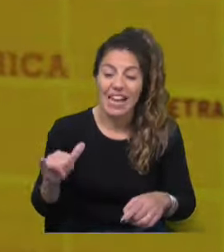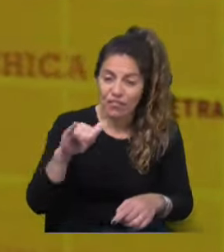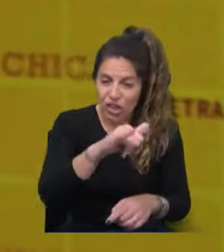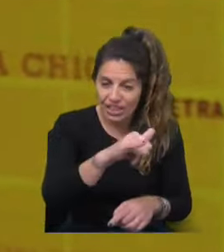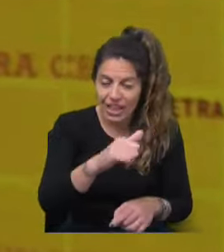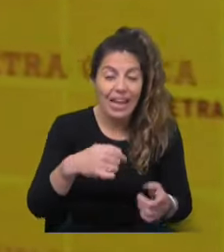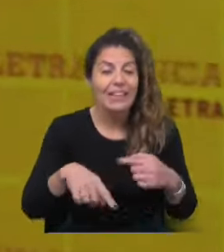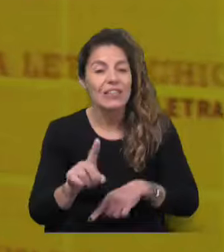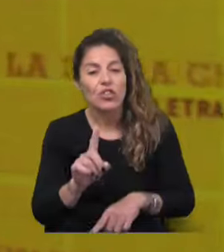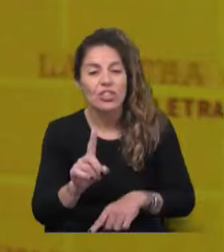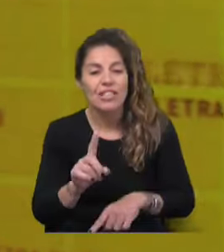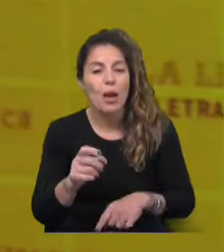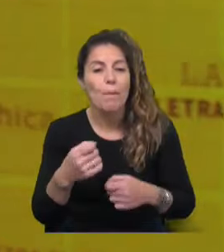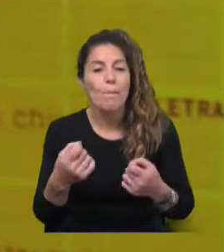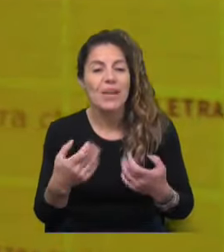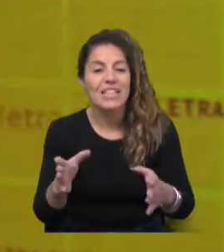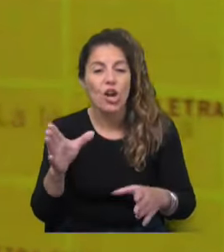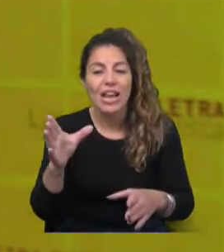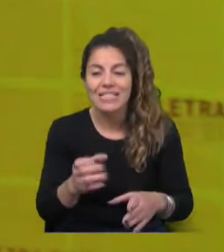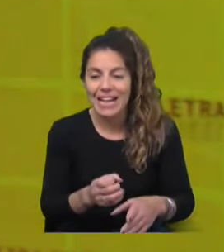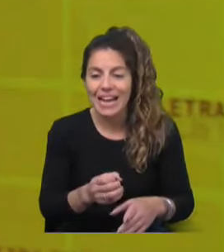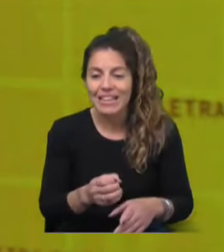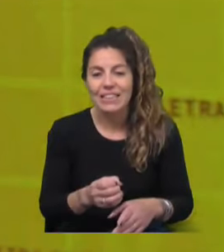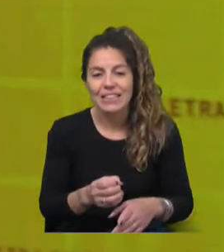avioneta, claro. Entonces empezaron a sacar